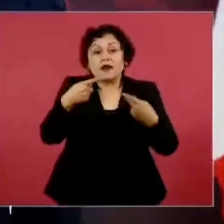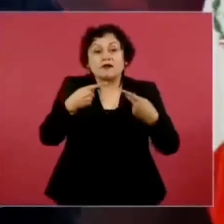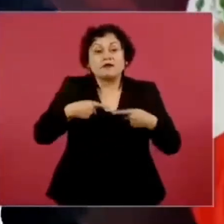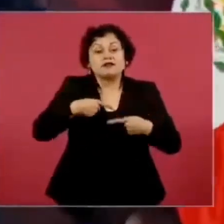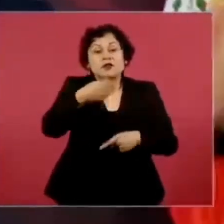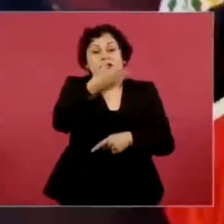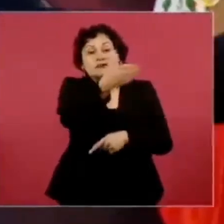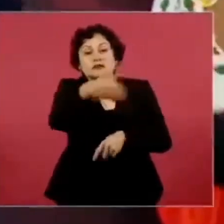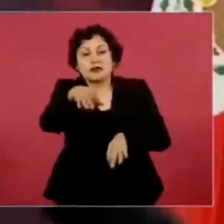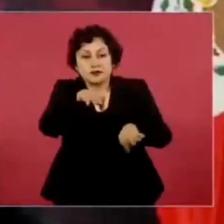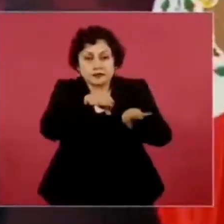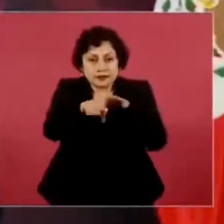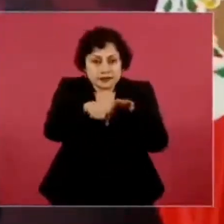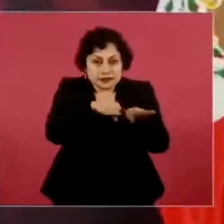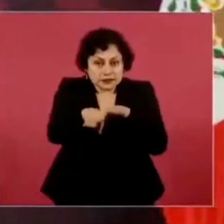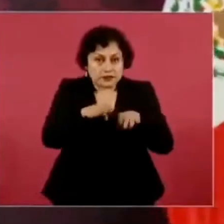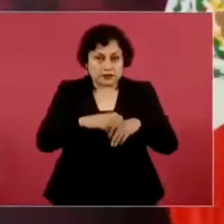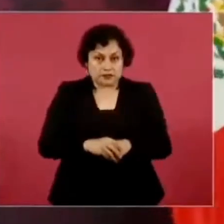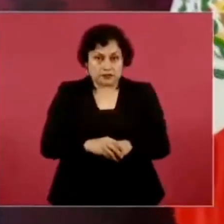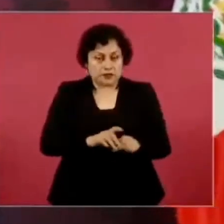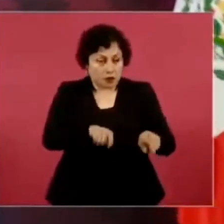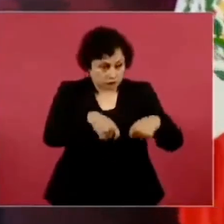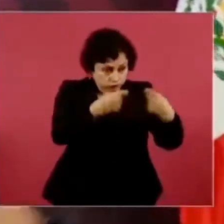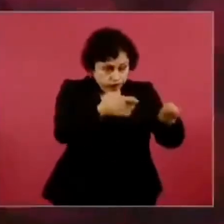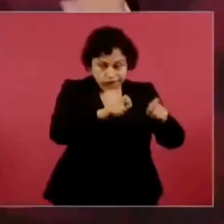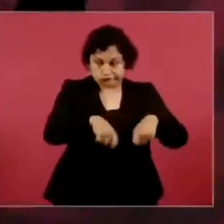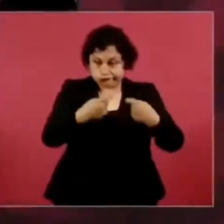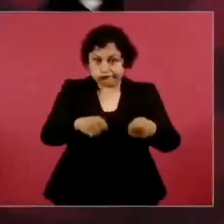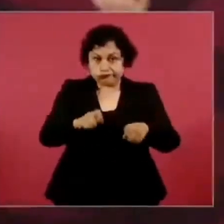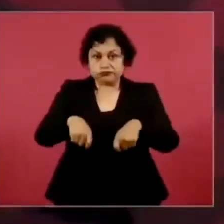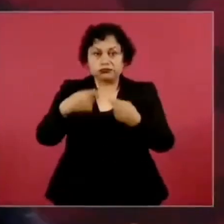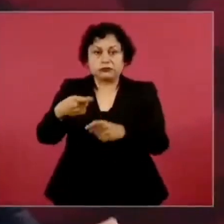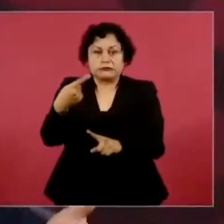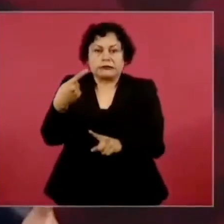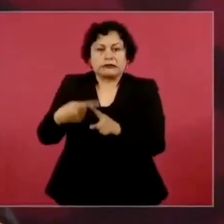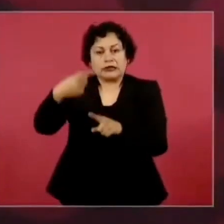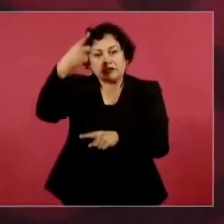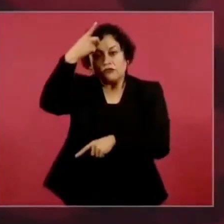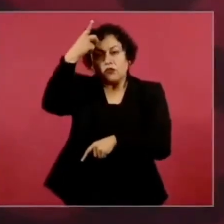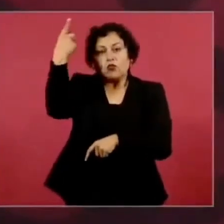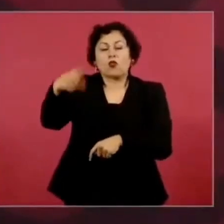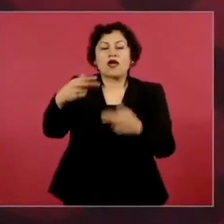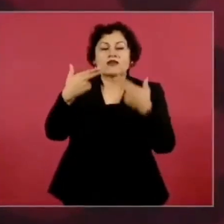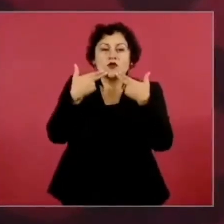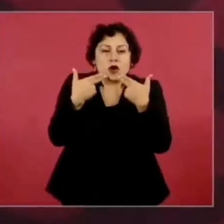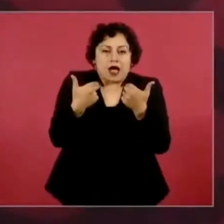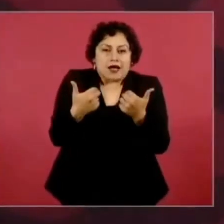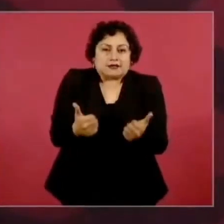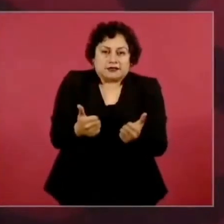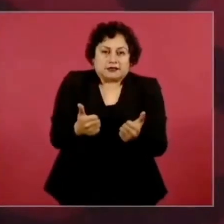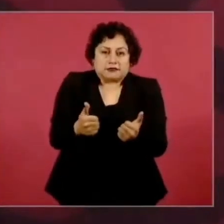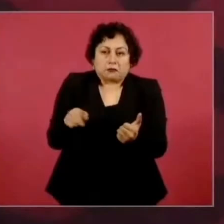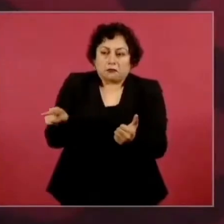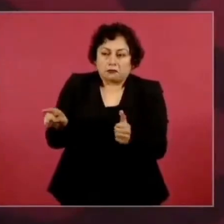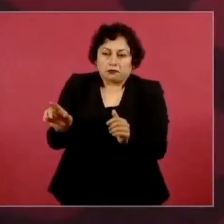hacendados los cascos y todo lo demás se le entrega a los campesinos.